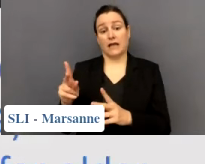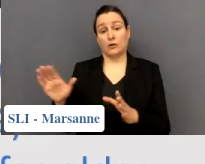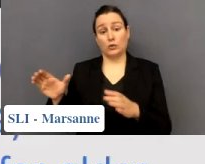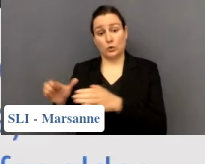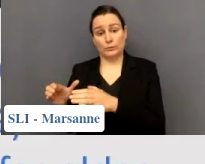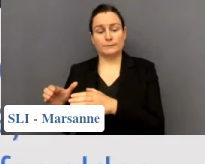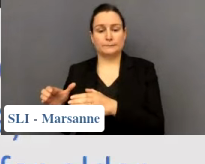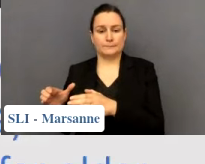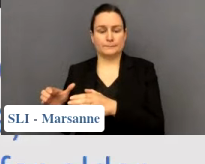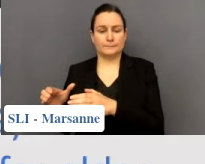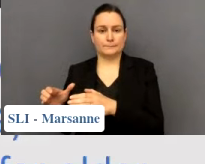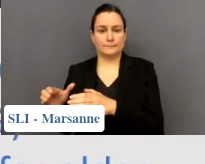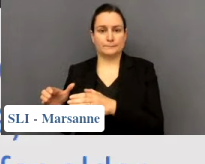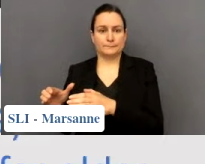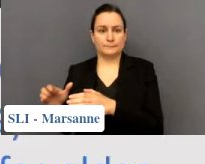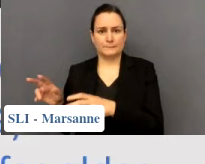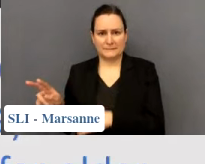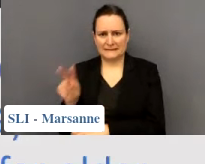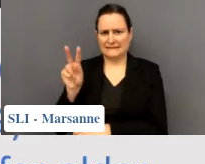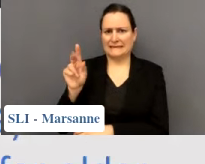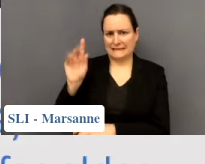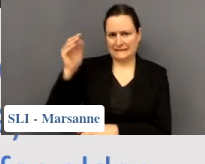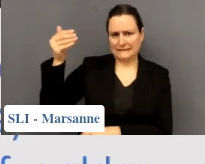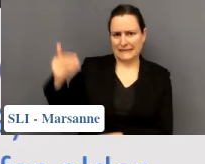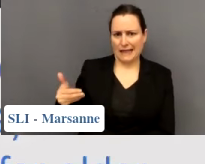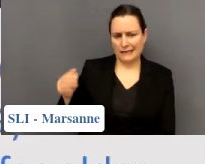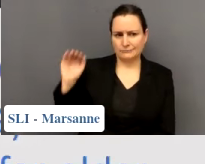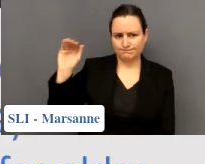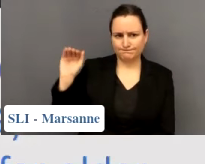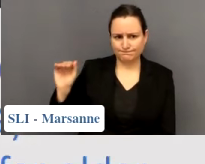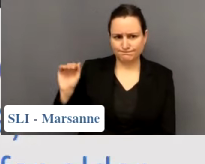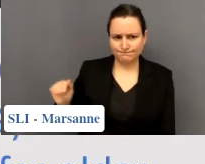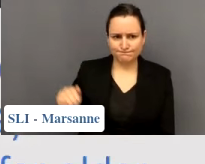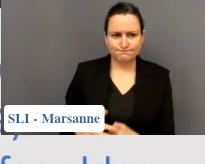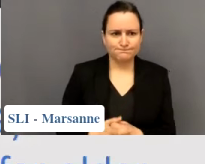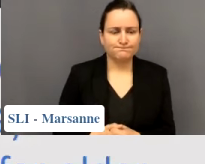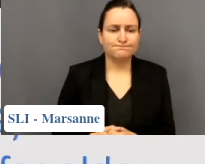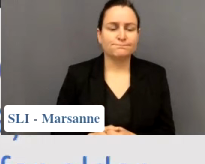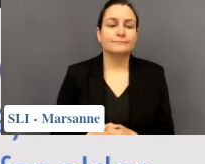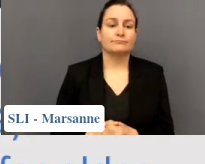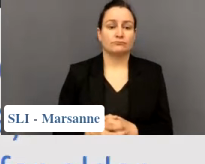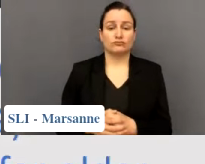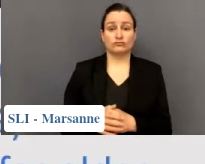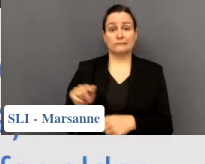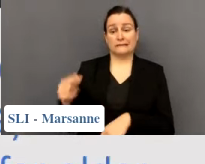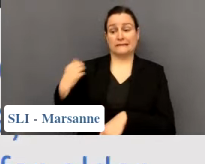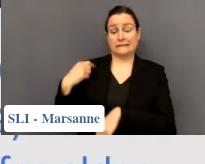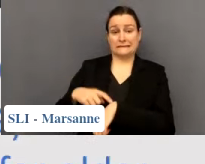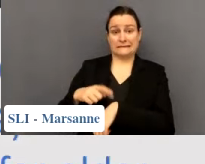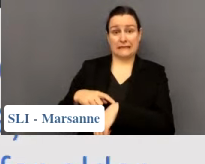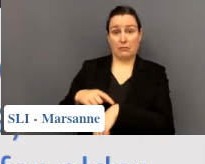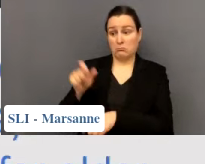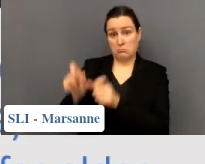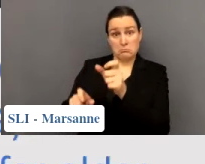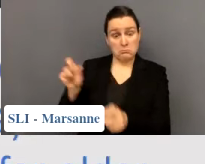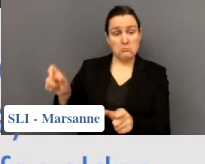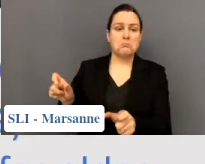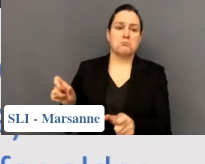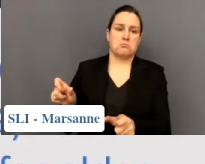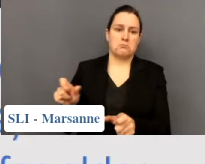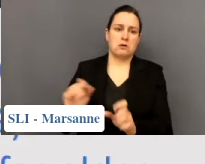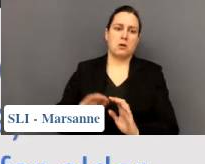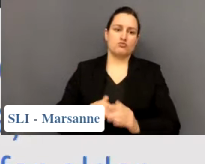5.731 personas se encontraban embarazadas o estuvieron embarazadas recientemente a la incorporación al programa. El